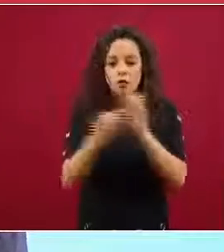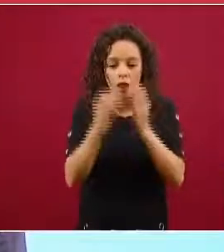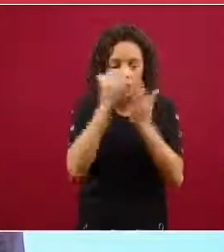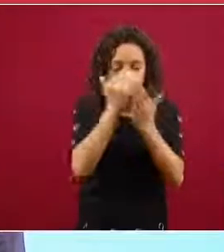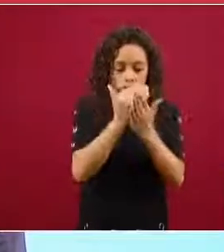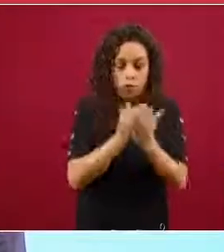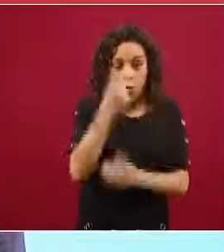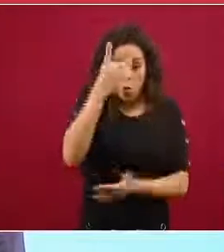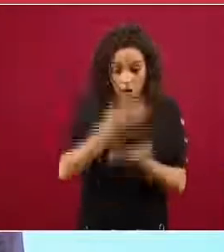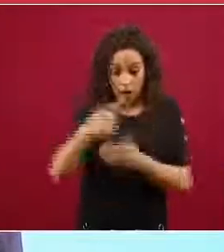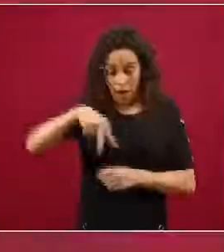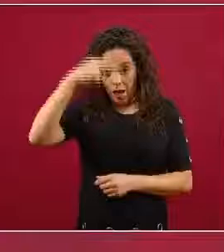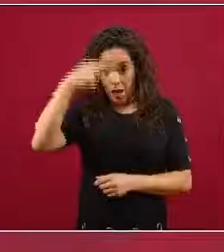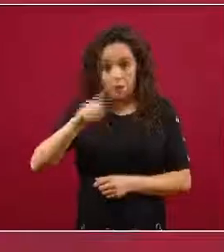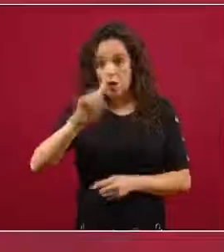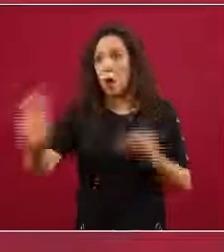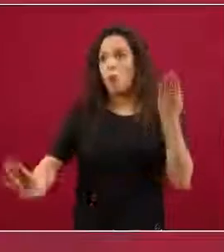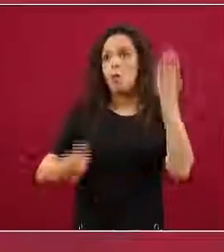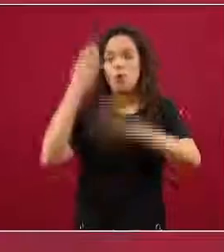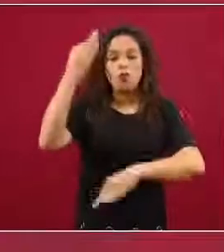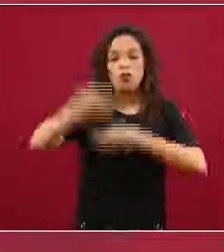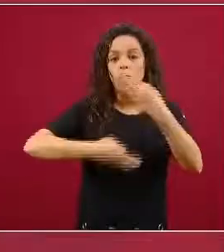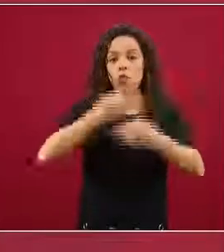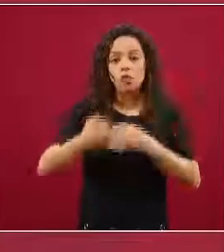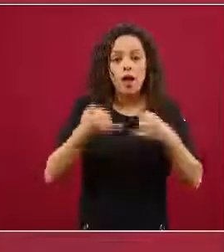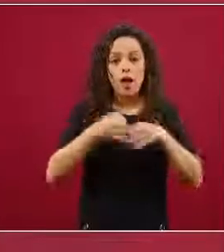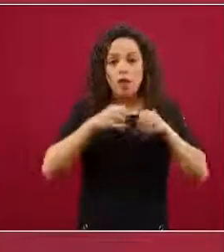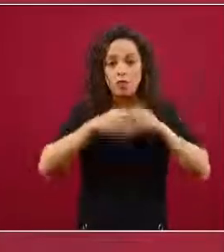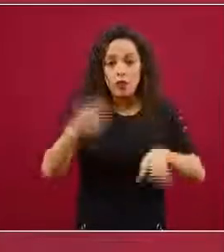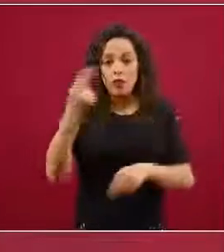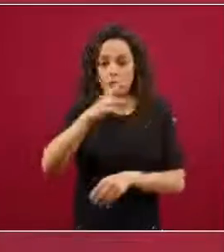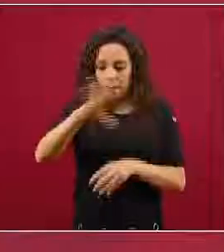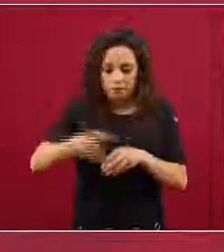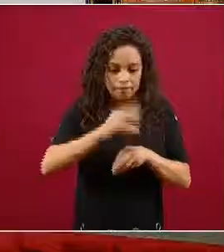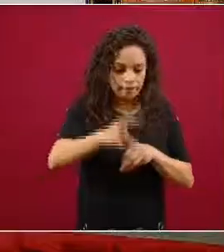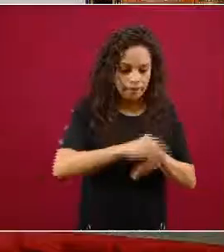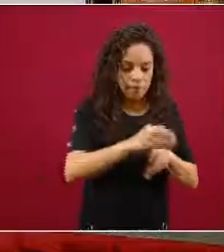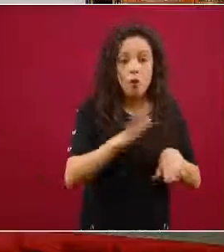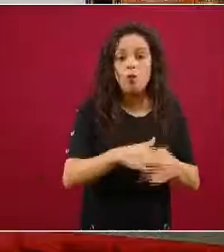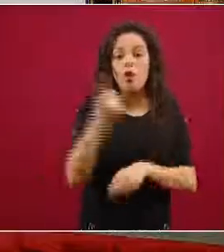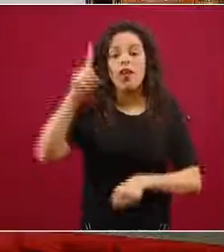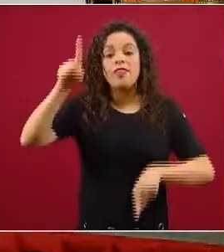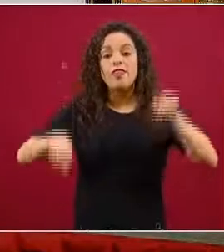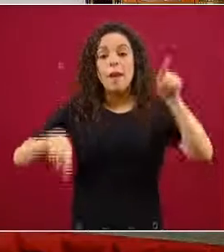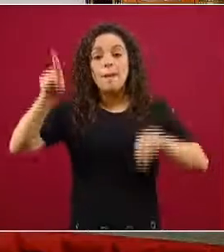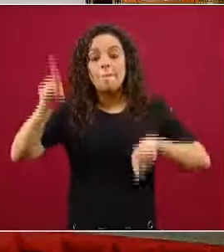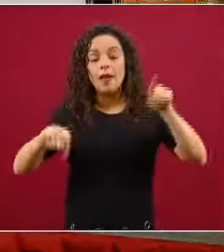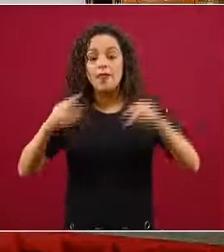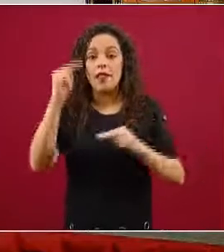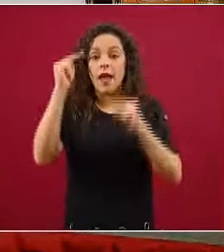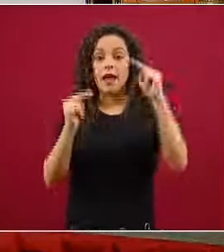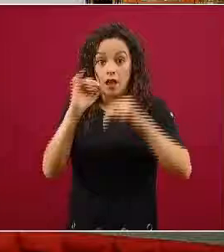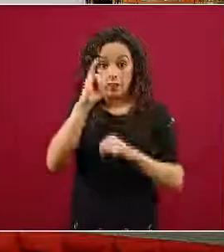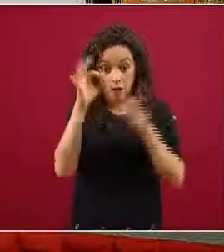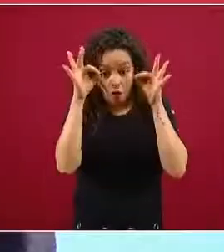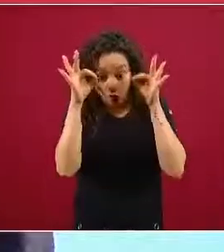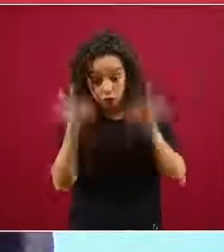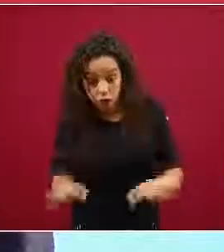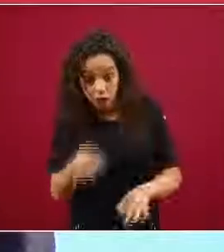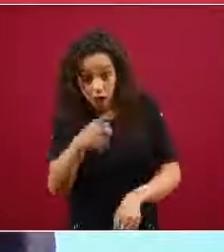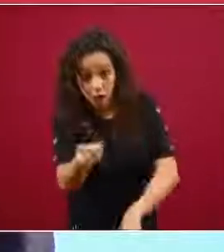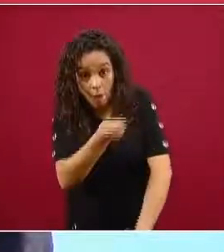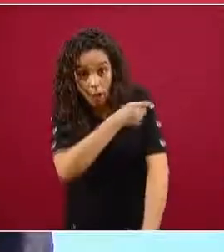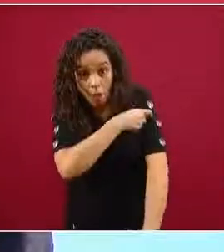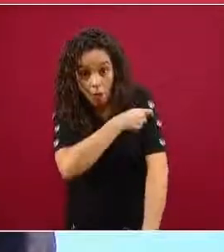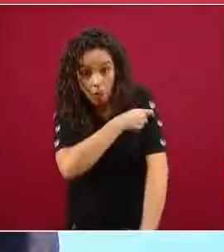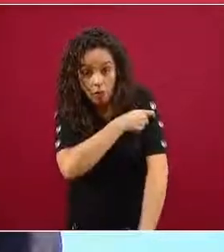México, sino en el mundo, porque entre otras cosas dependen de la magnitud o del nivel de eficacia que pudieran tener las vacunas y de